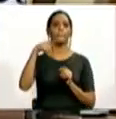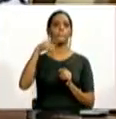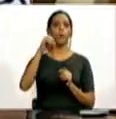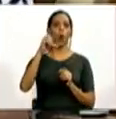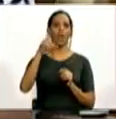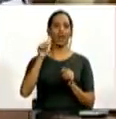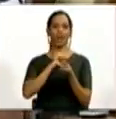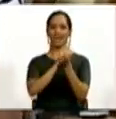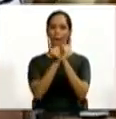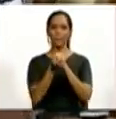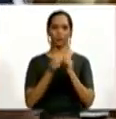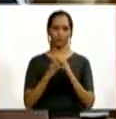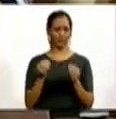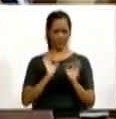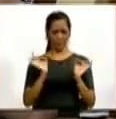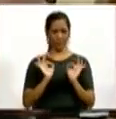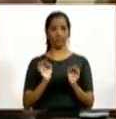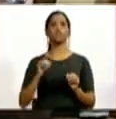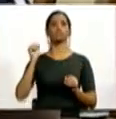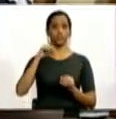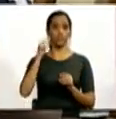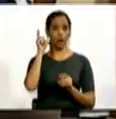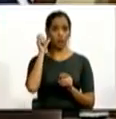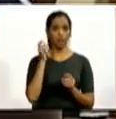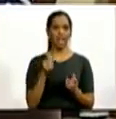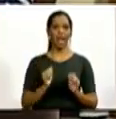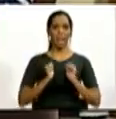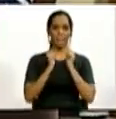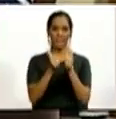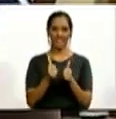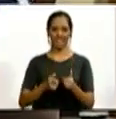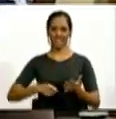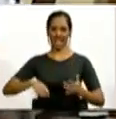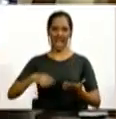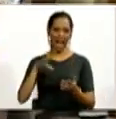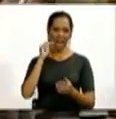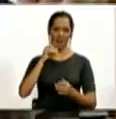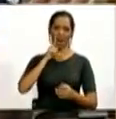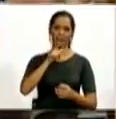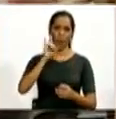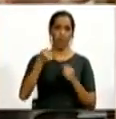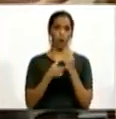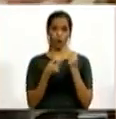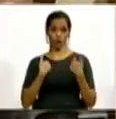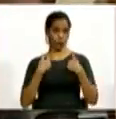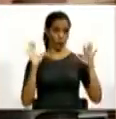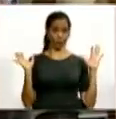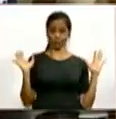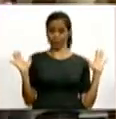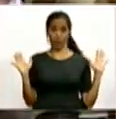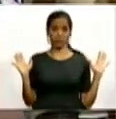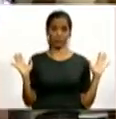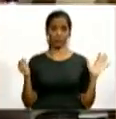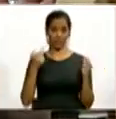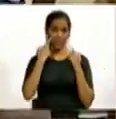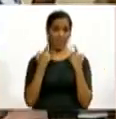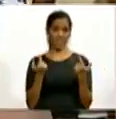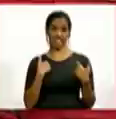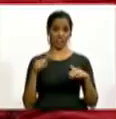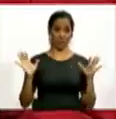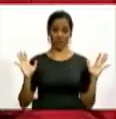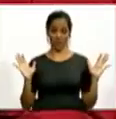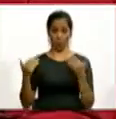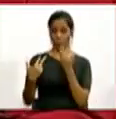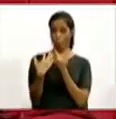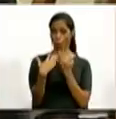No ha cambiado nada. No, pero escucha, dice, cuando el hombre empieza a darle chancletazos ahí a Guaidó, ella dice, no soy yo, muchachos, los haters que no vengan contra